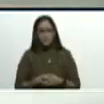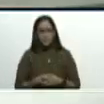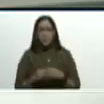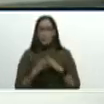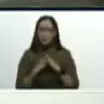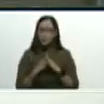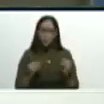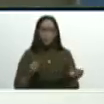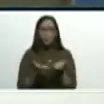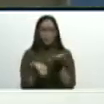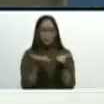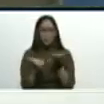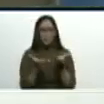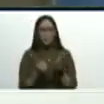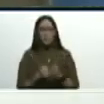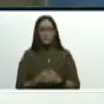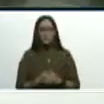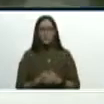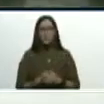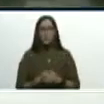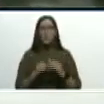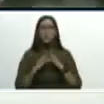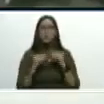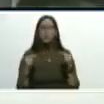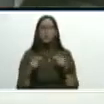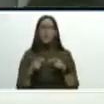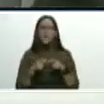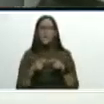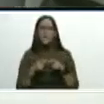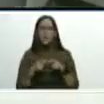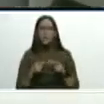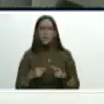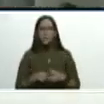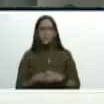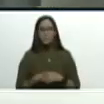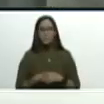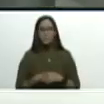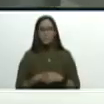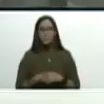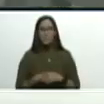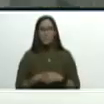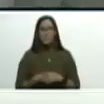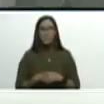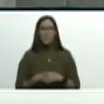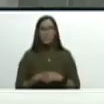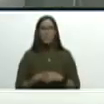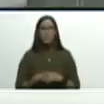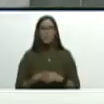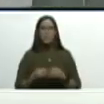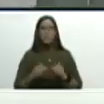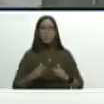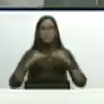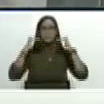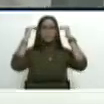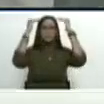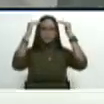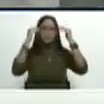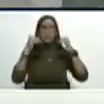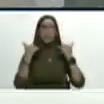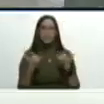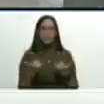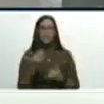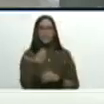Todos los servicios, todos los equipos. Y colocarlos en un nivel superior de lo que ya